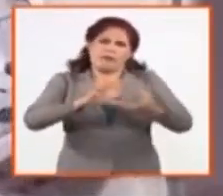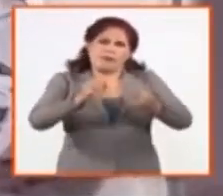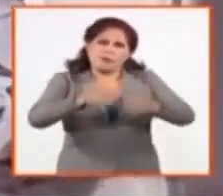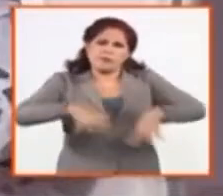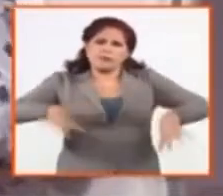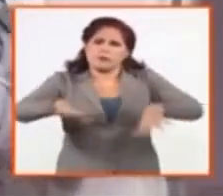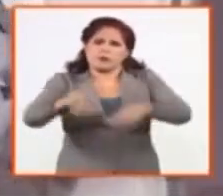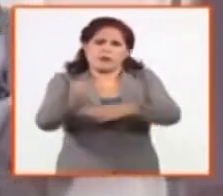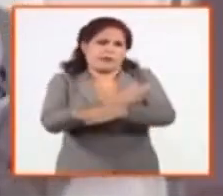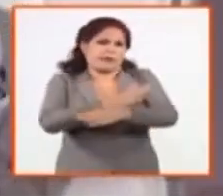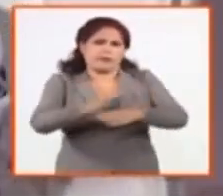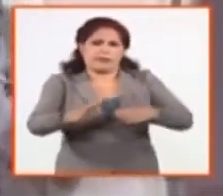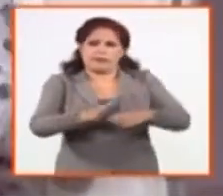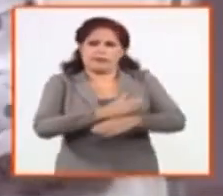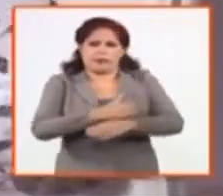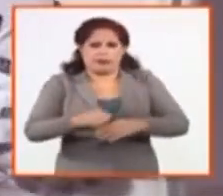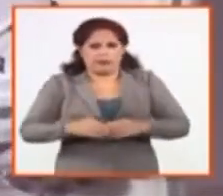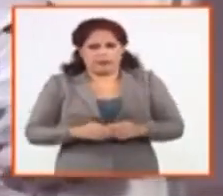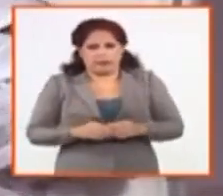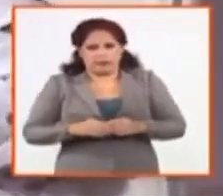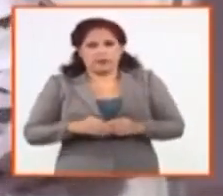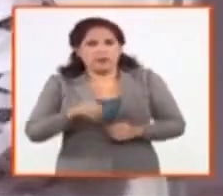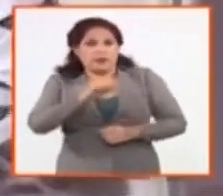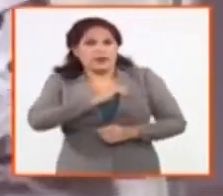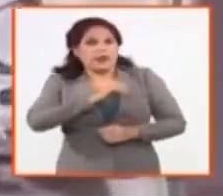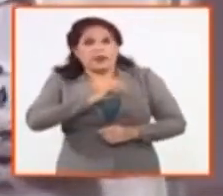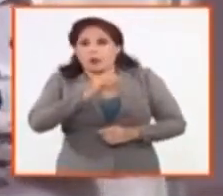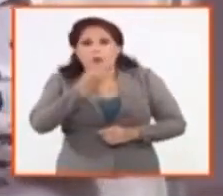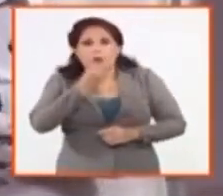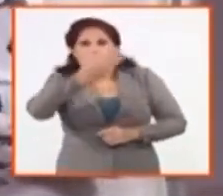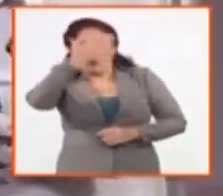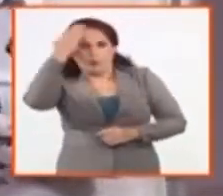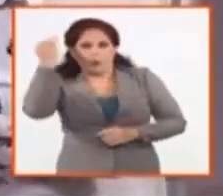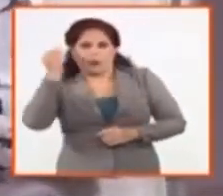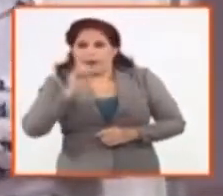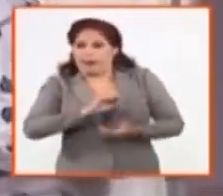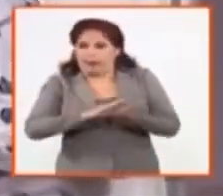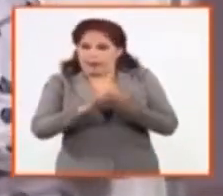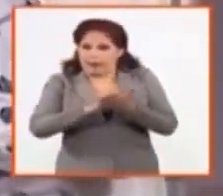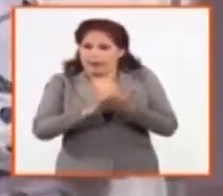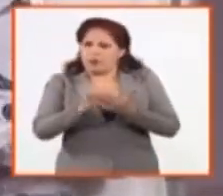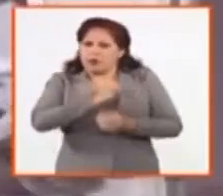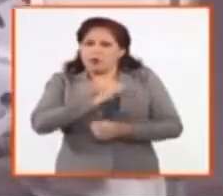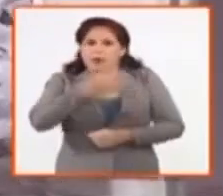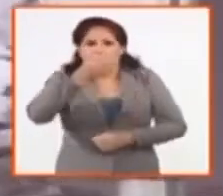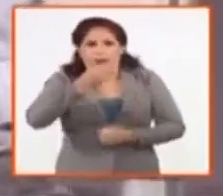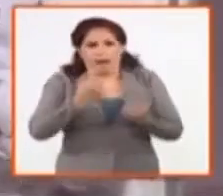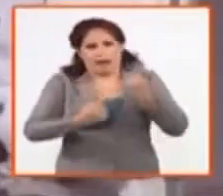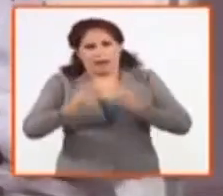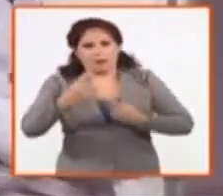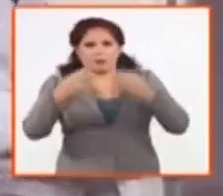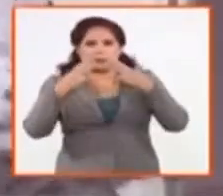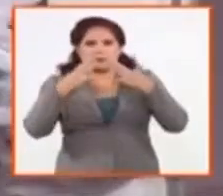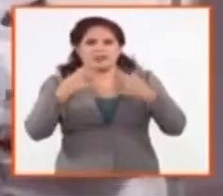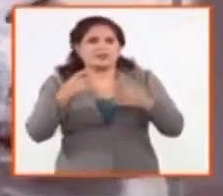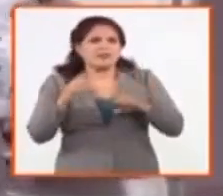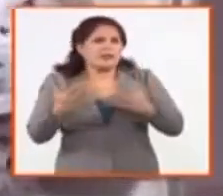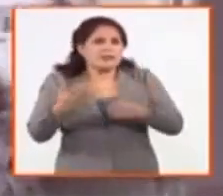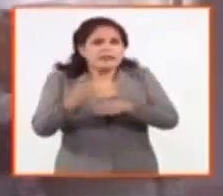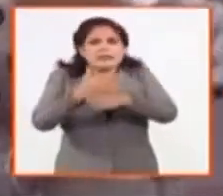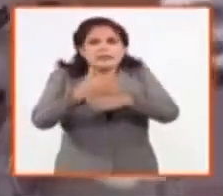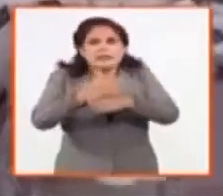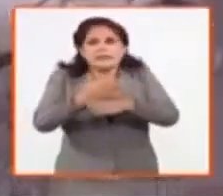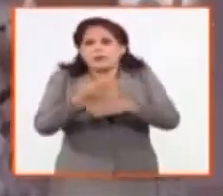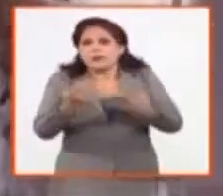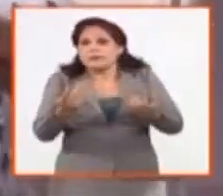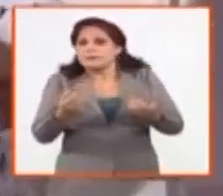para que no se me olvide, porque esto quería que quedara bien, yo por último quería decir esto, a lo interno. ¿Qué significó? Fíjate, te